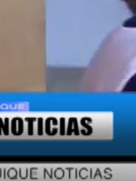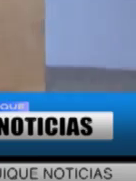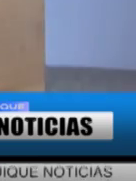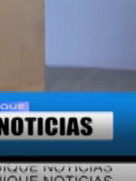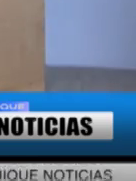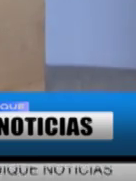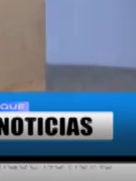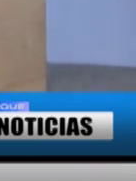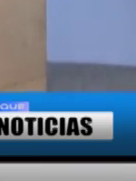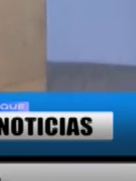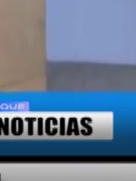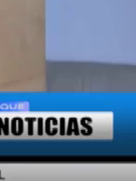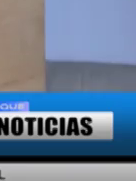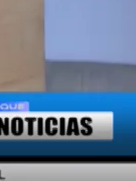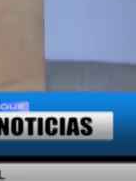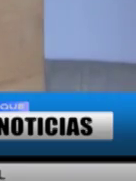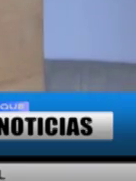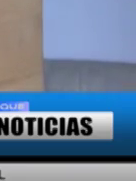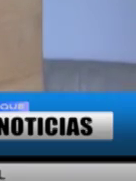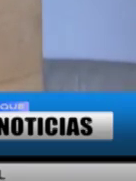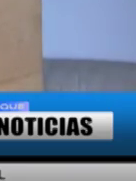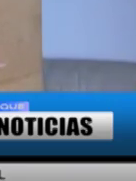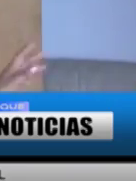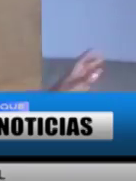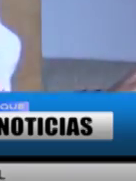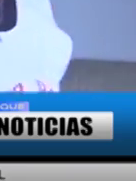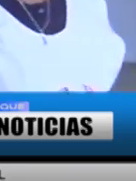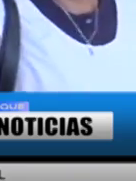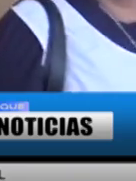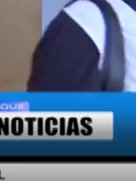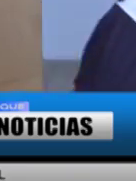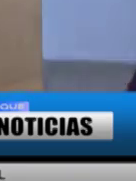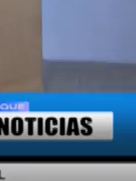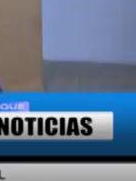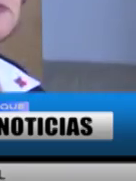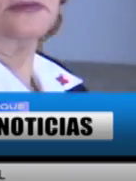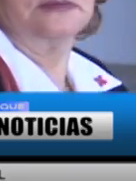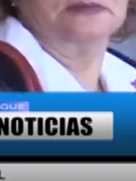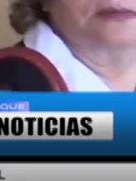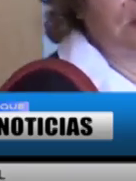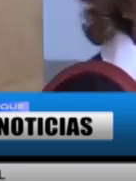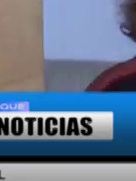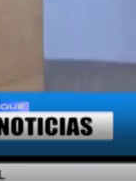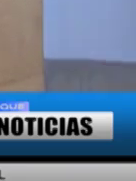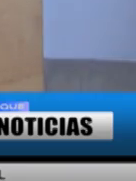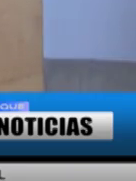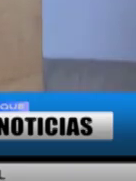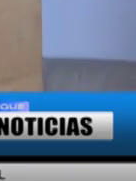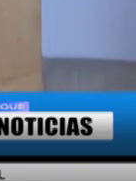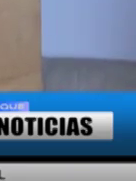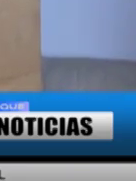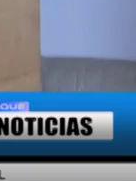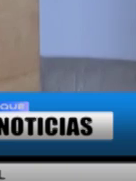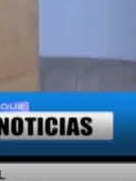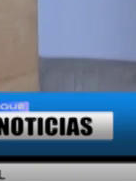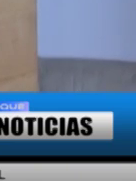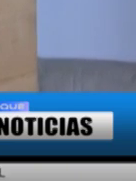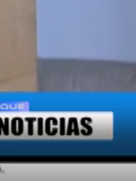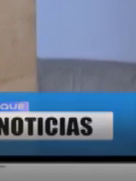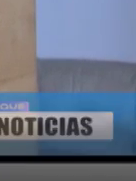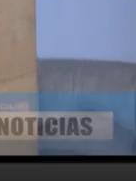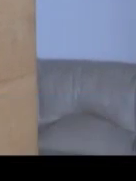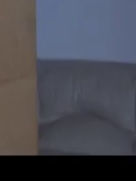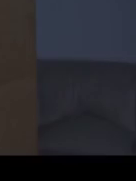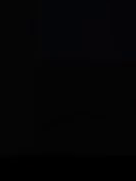puedan plasmar y tener acceso también a recursos que del Estado, de las políticas públicas que están y que pueden ellos también